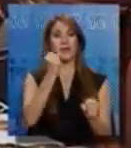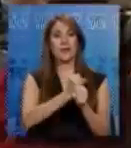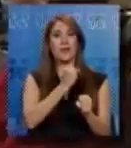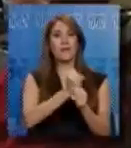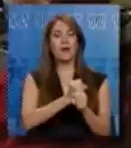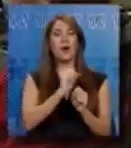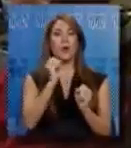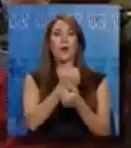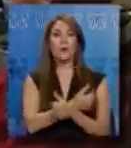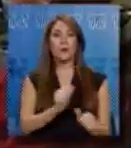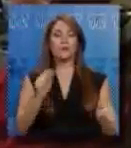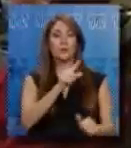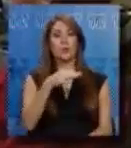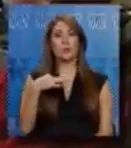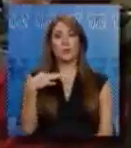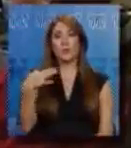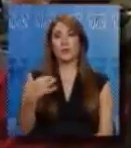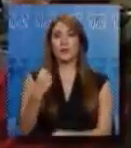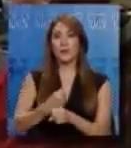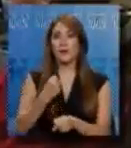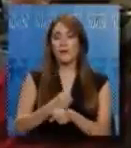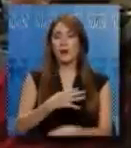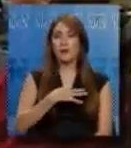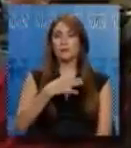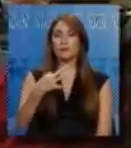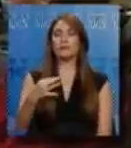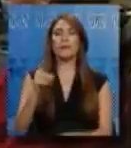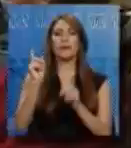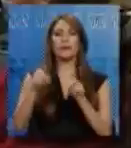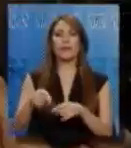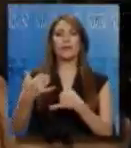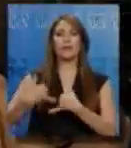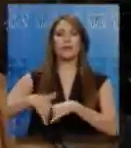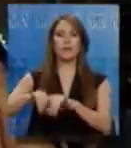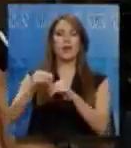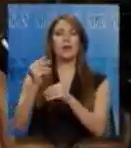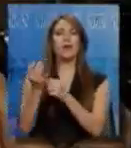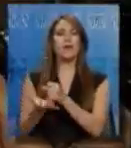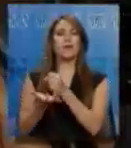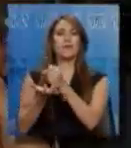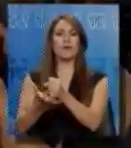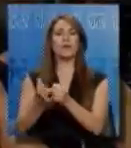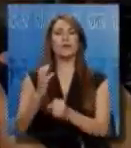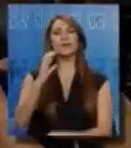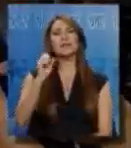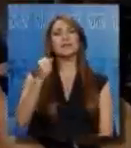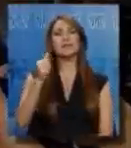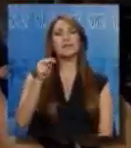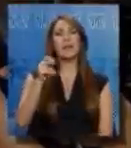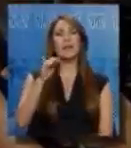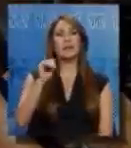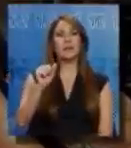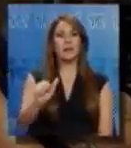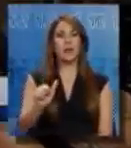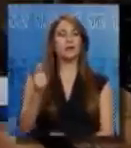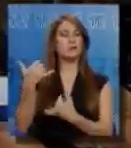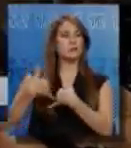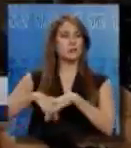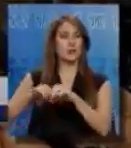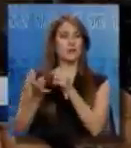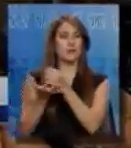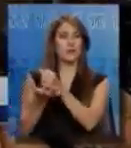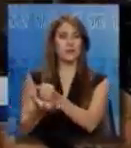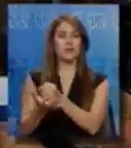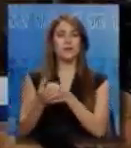autónomos, afiliados voluntariamente al IES, mantengan el seguro de cesantía. Tenemos que garantizar en esta normativa que continúen con